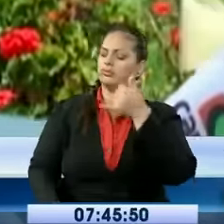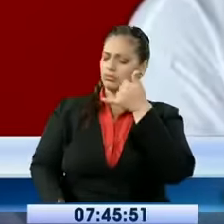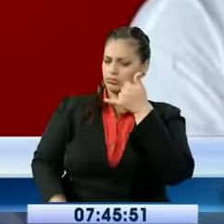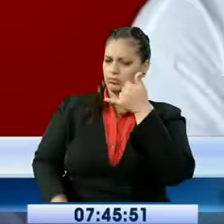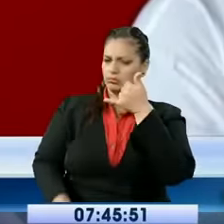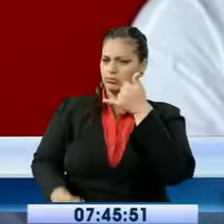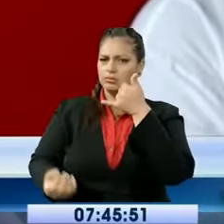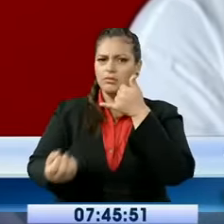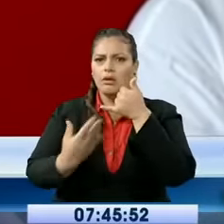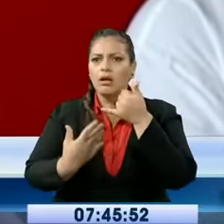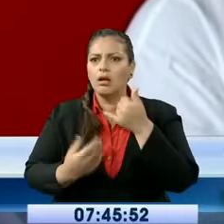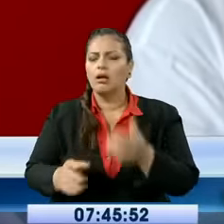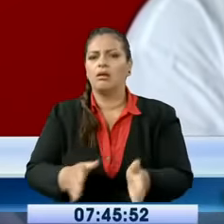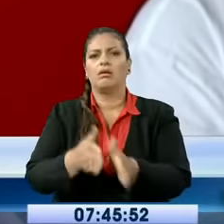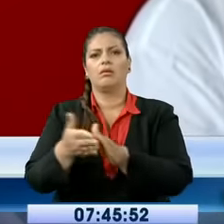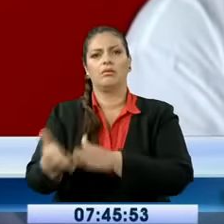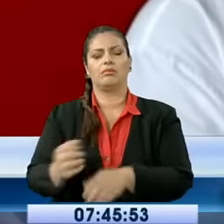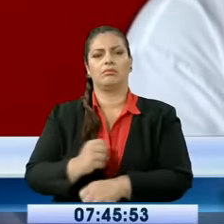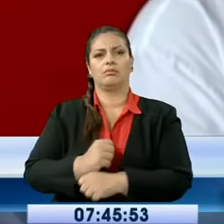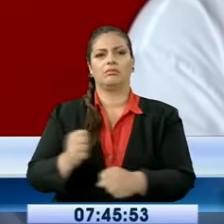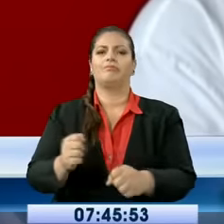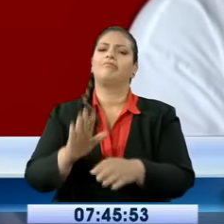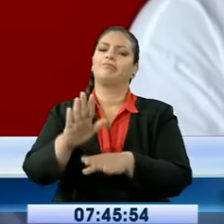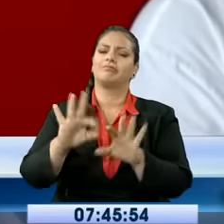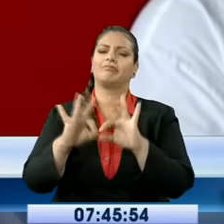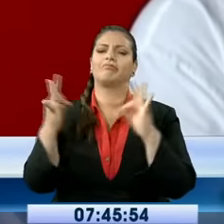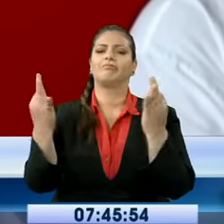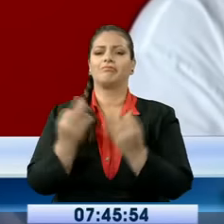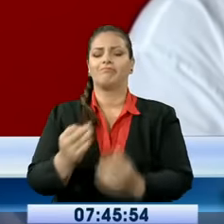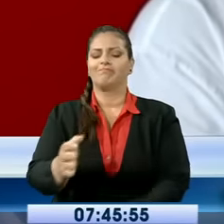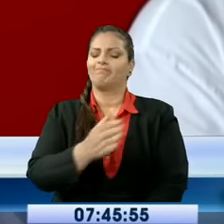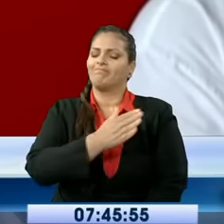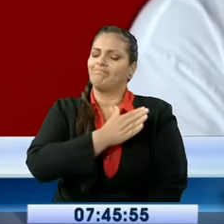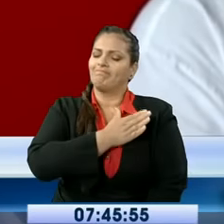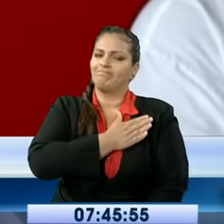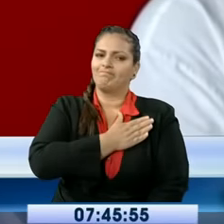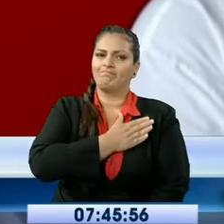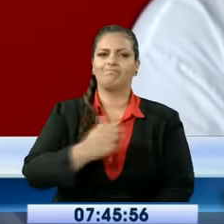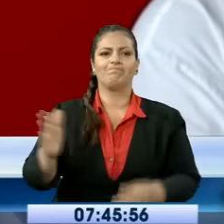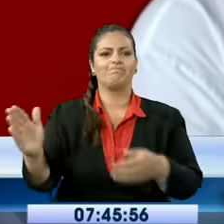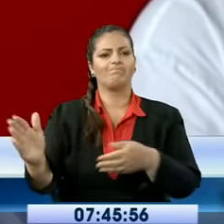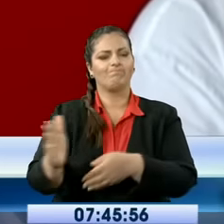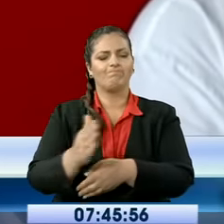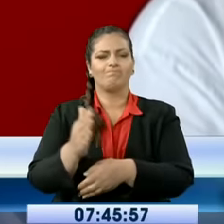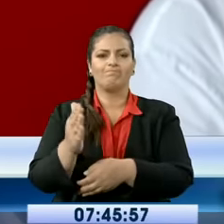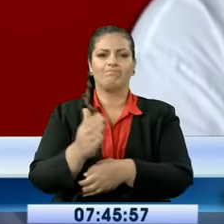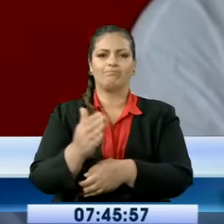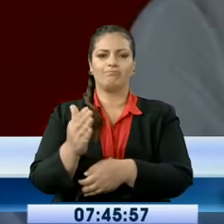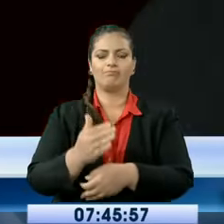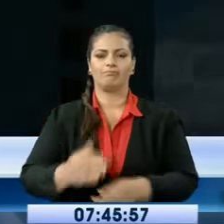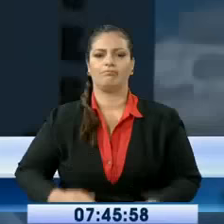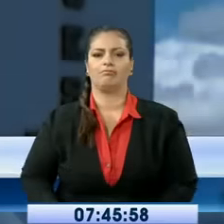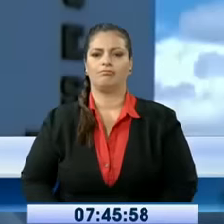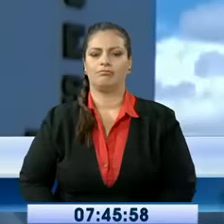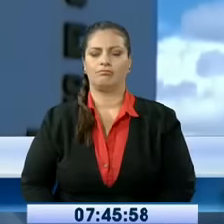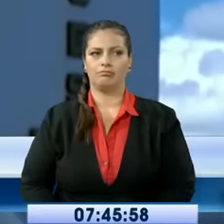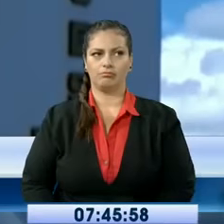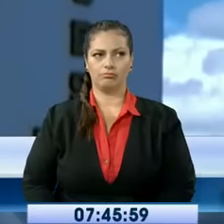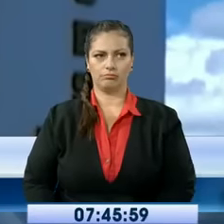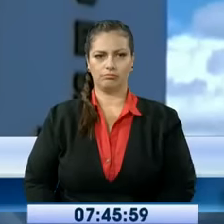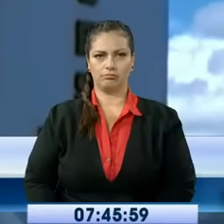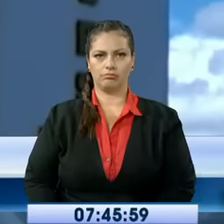estas. Expresar nuestras condolencias a la familia del cabo segundo Félix Echeverría Martínez. El